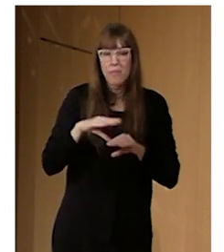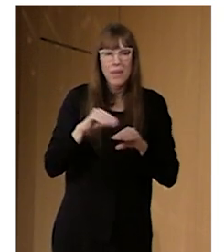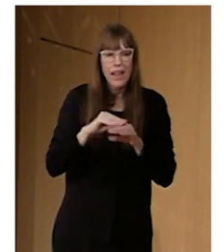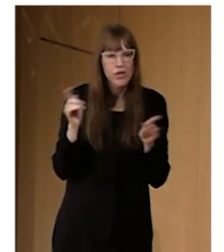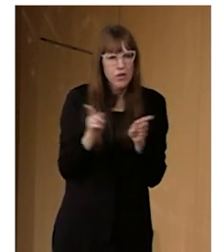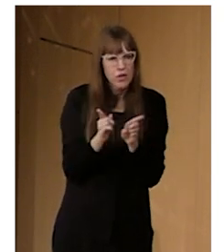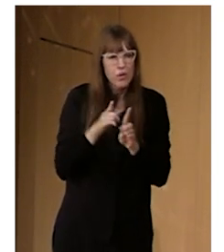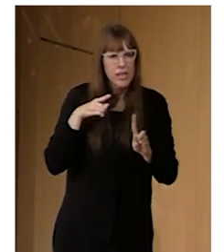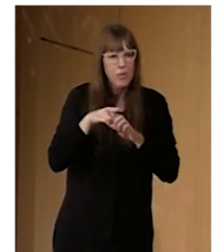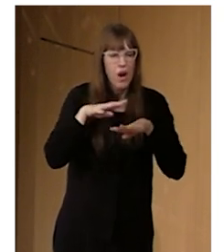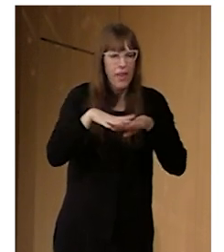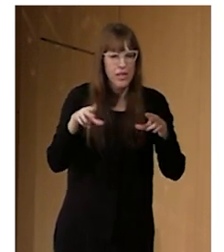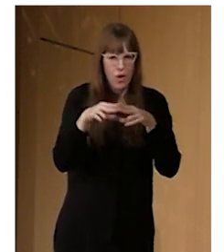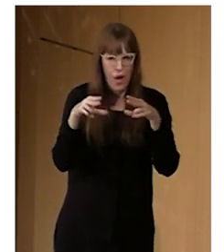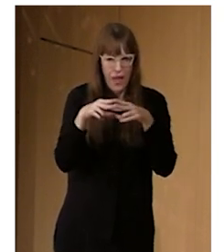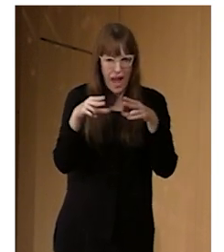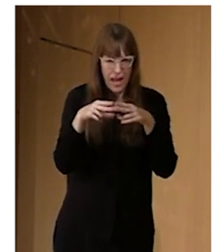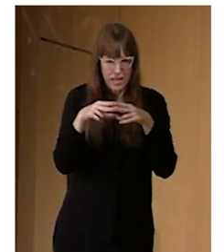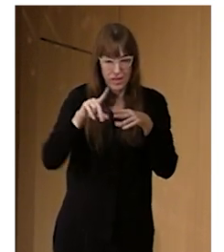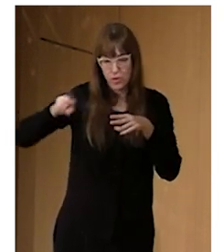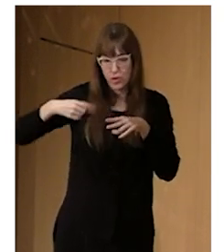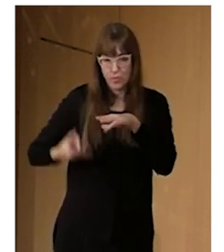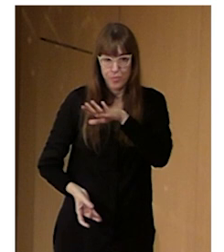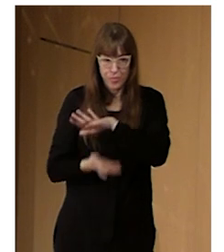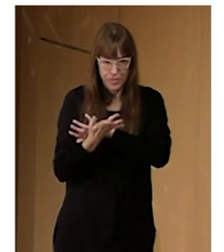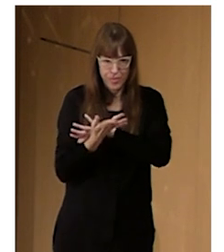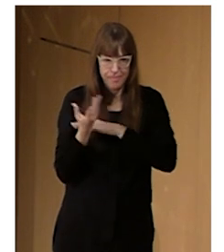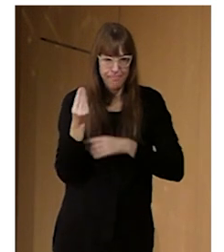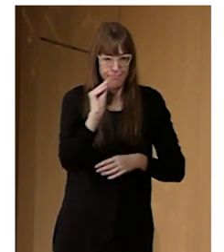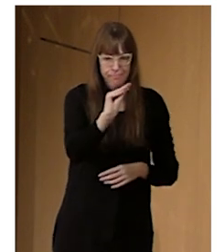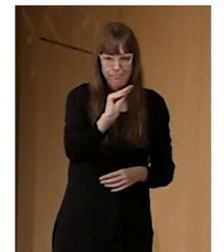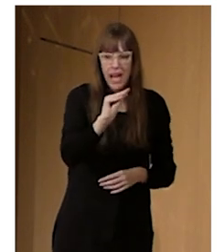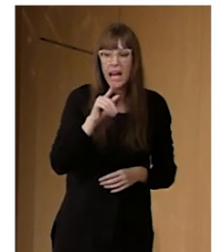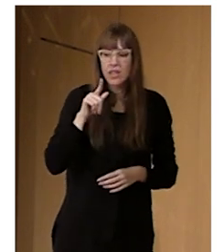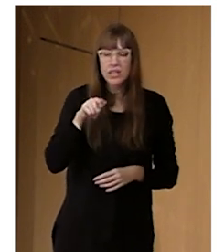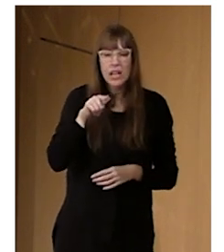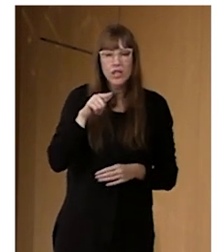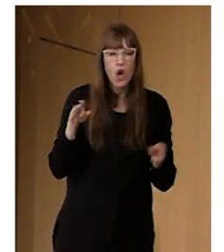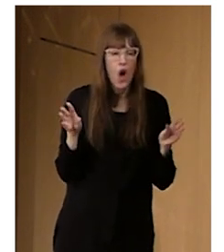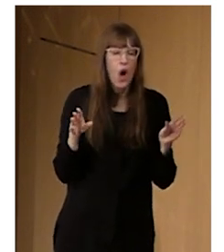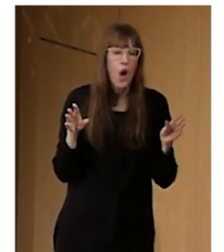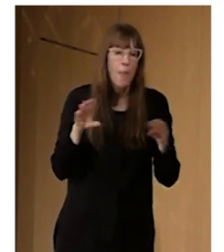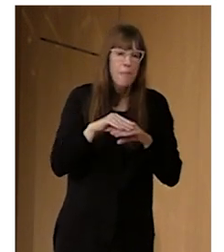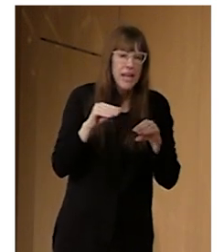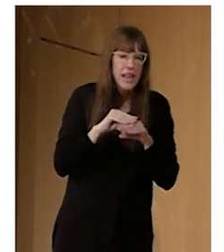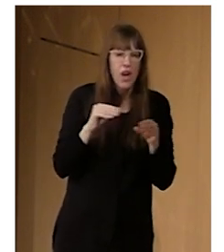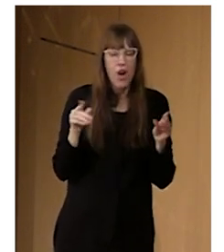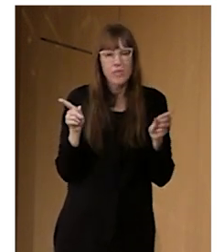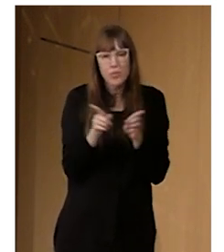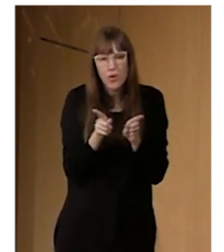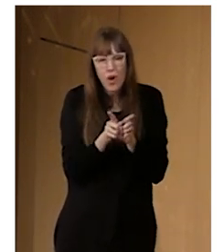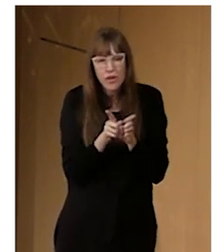redes sociales esos vídeos cortos para redes sociales eh Son vídeos de aproximadamente 40 segundos en los